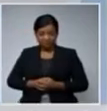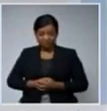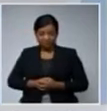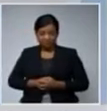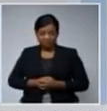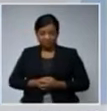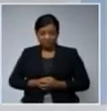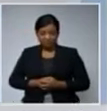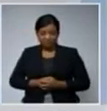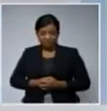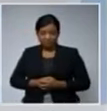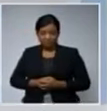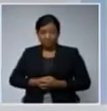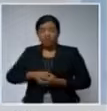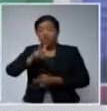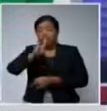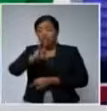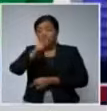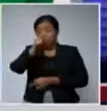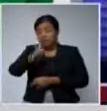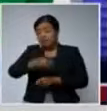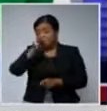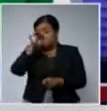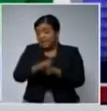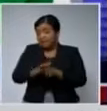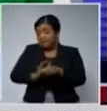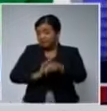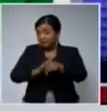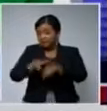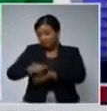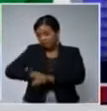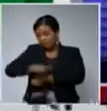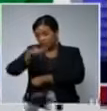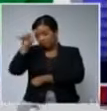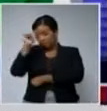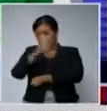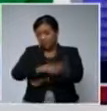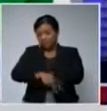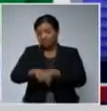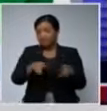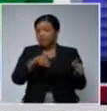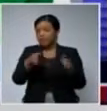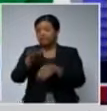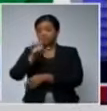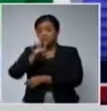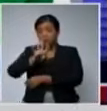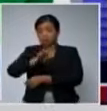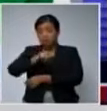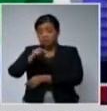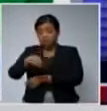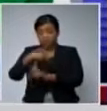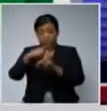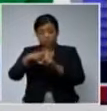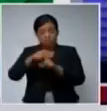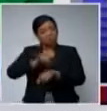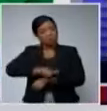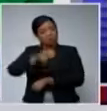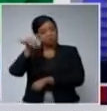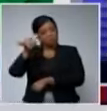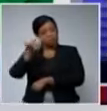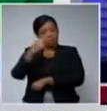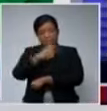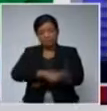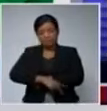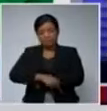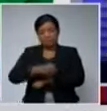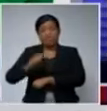2 evacuados al principio de la pandemia, 54 retornaron a sus países después del diagnóstico, y ayer